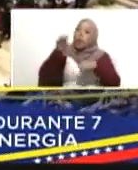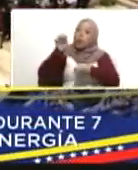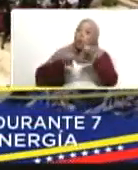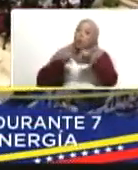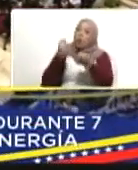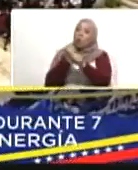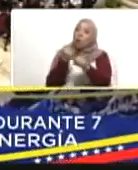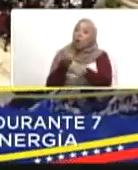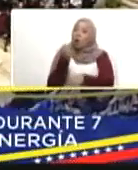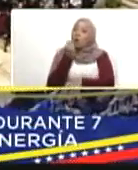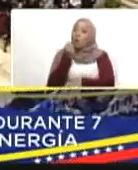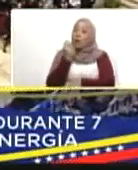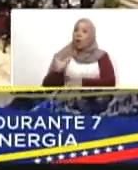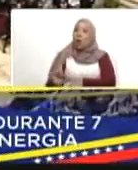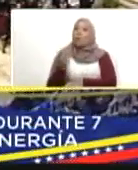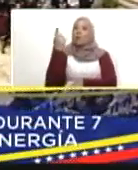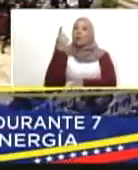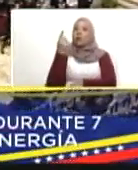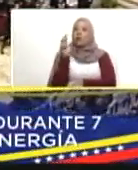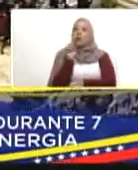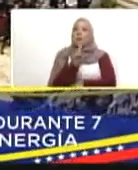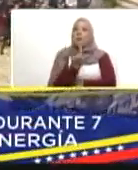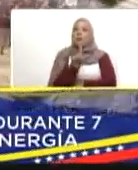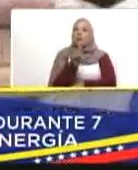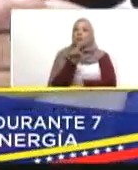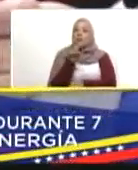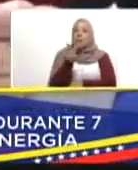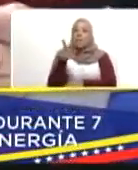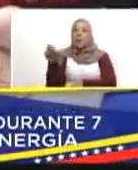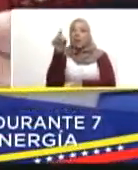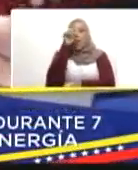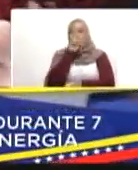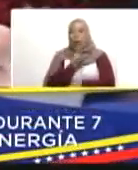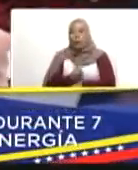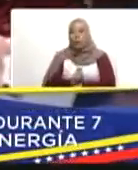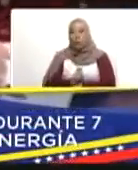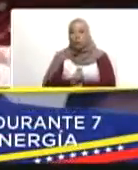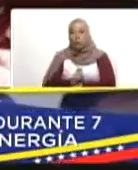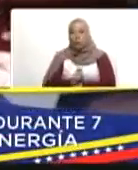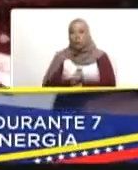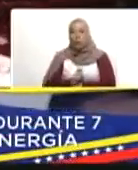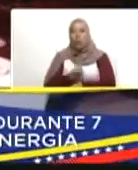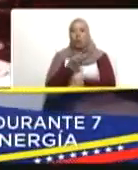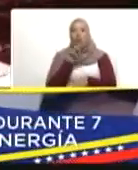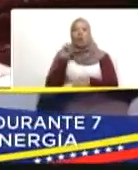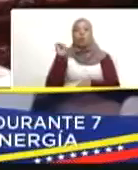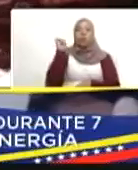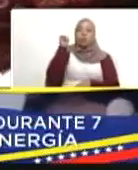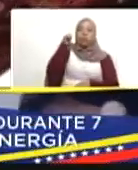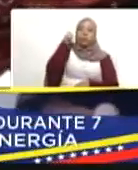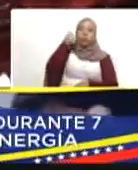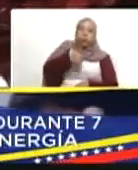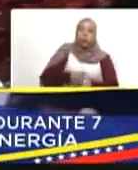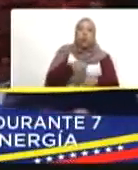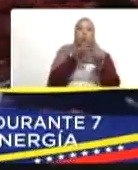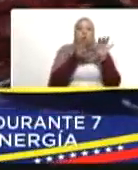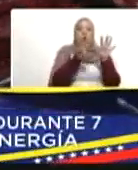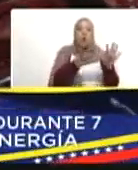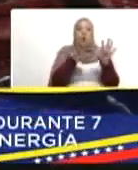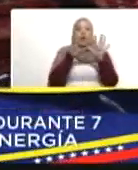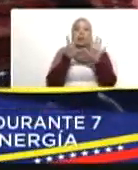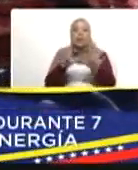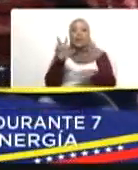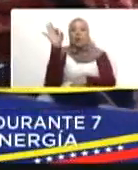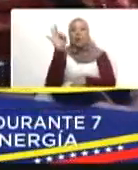alimentario por primera vez en 120 años que supera el 97 por de los